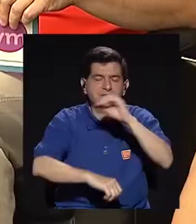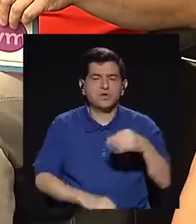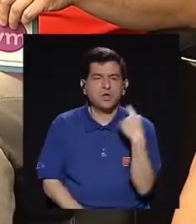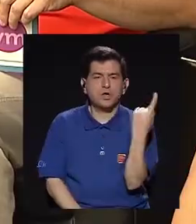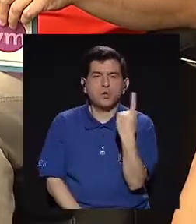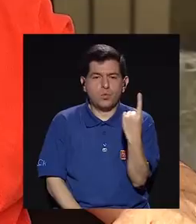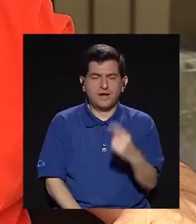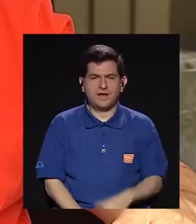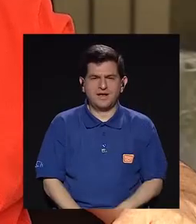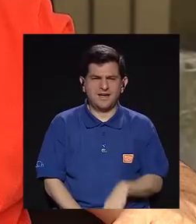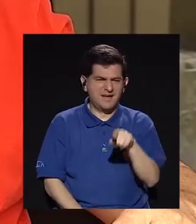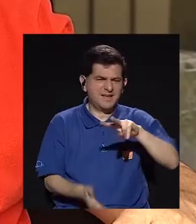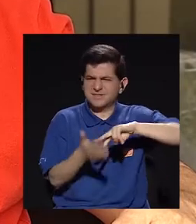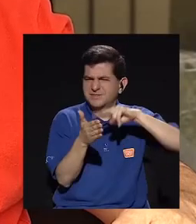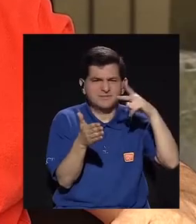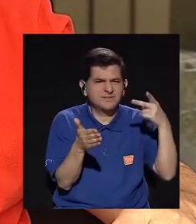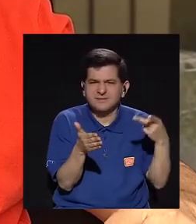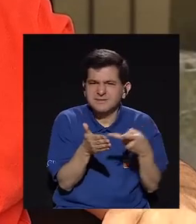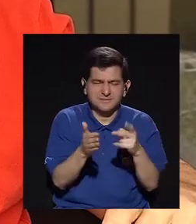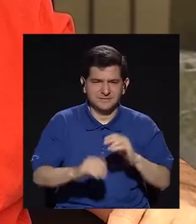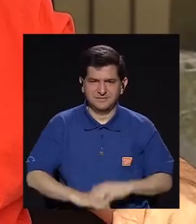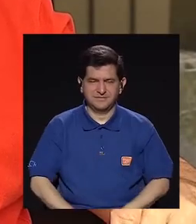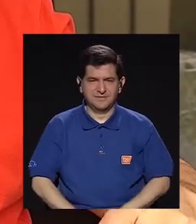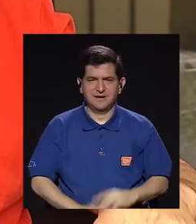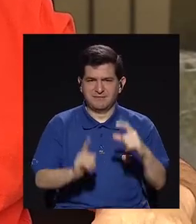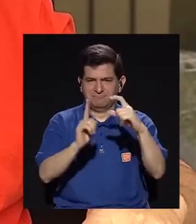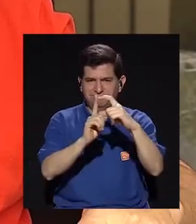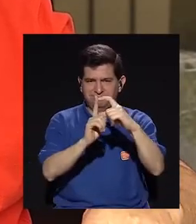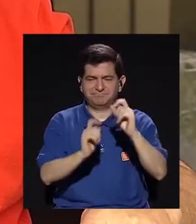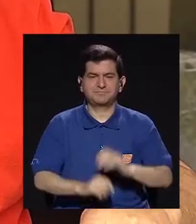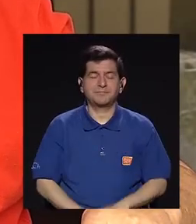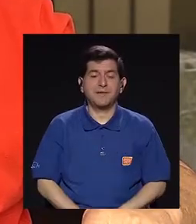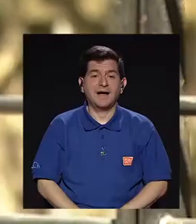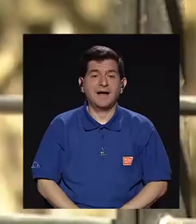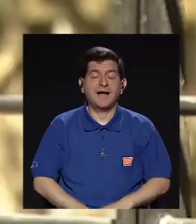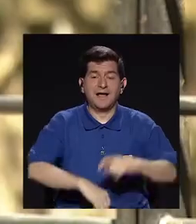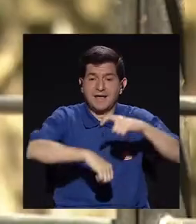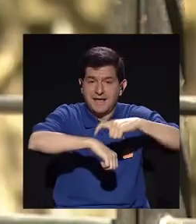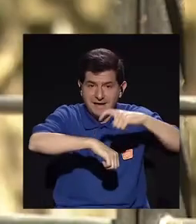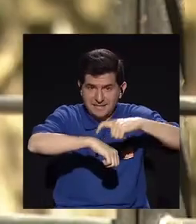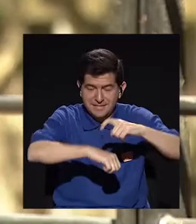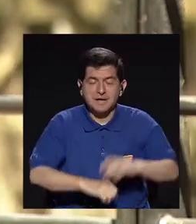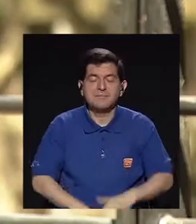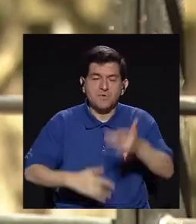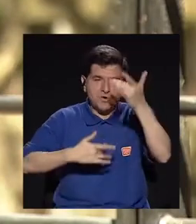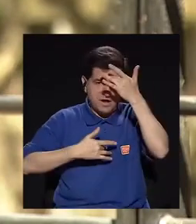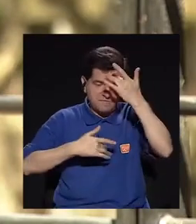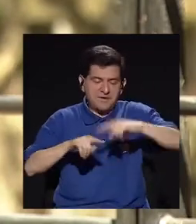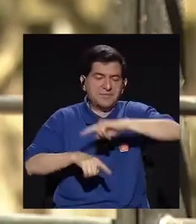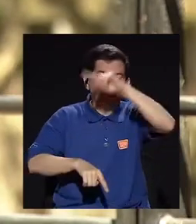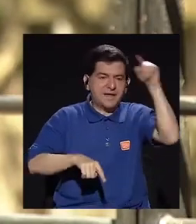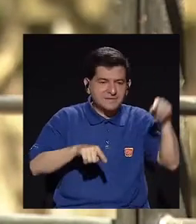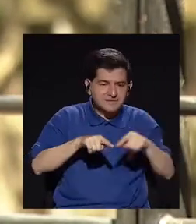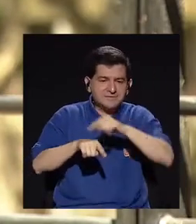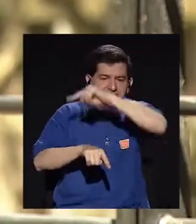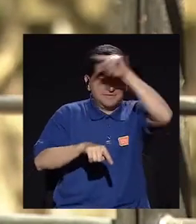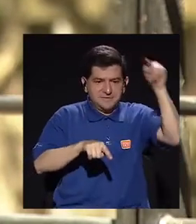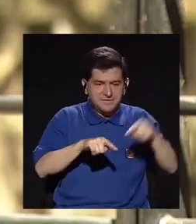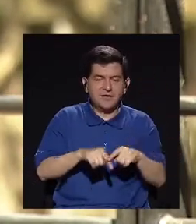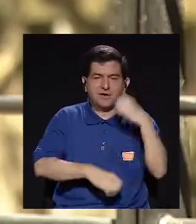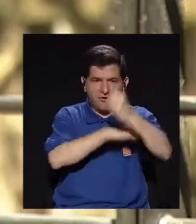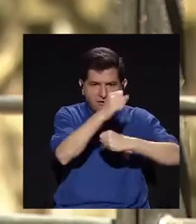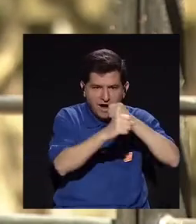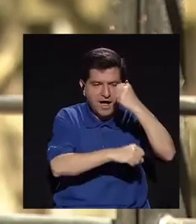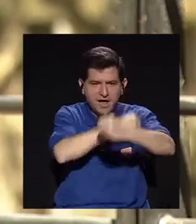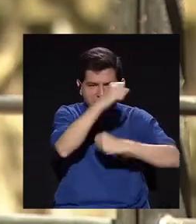y lo de vacunas únicas. ¿Exactamente a qué se está refiriendo con esos términos? estacional es porque las enfermedades son cíclicas, entonces cada año